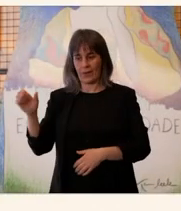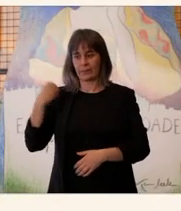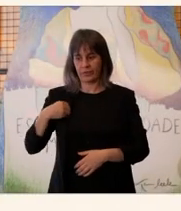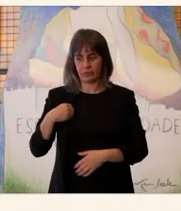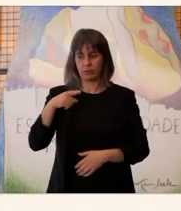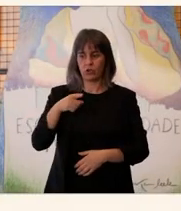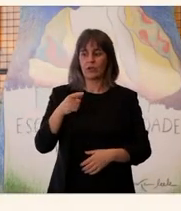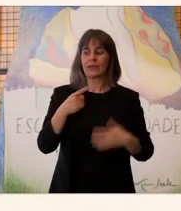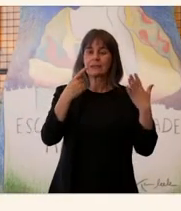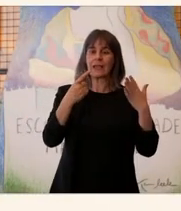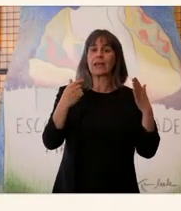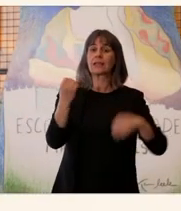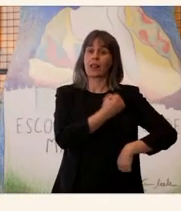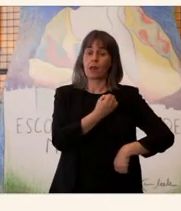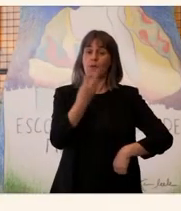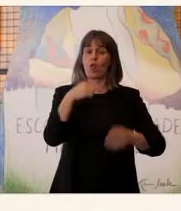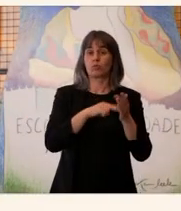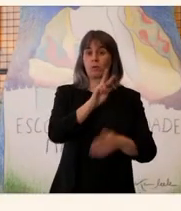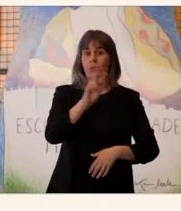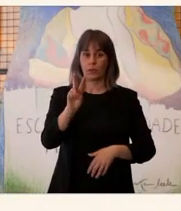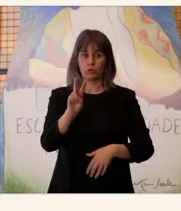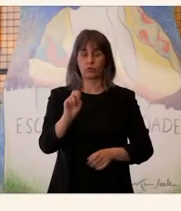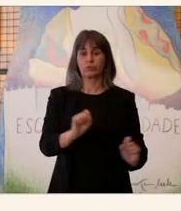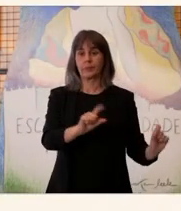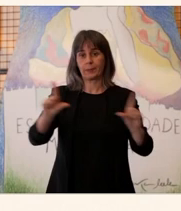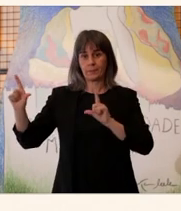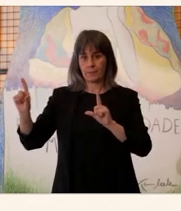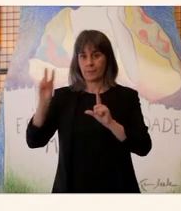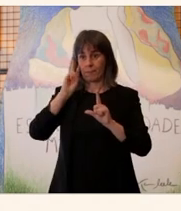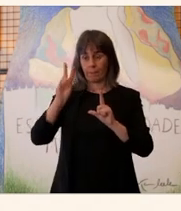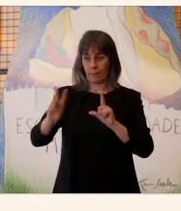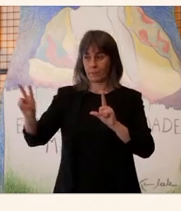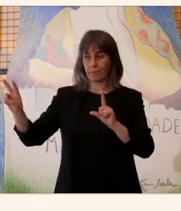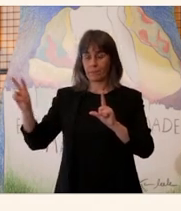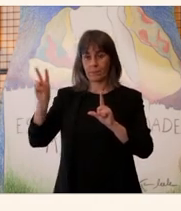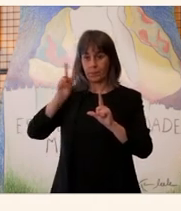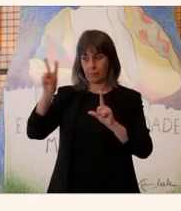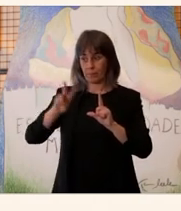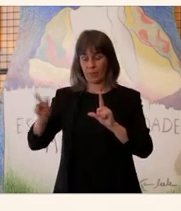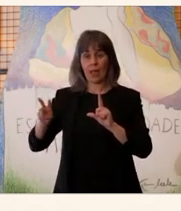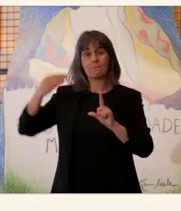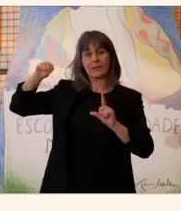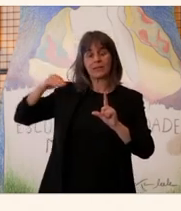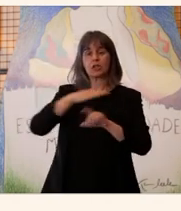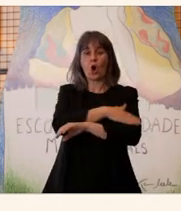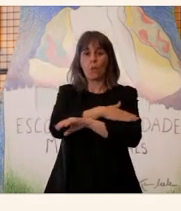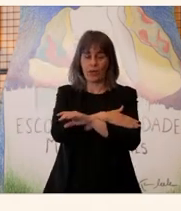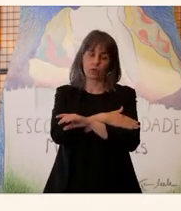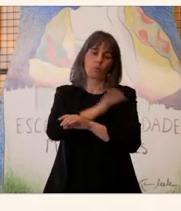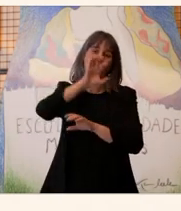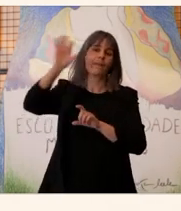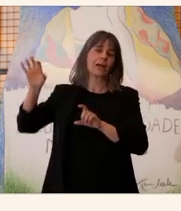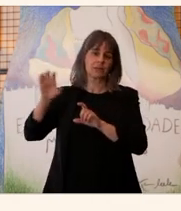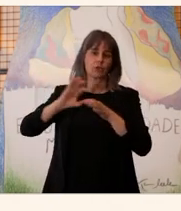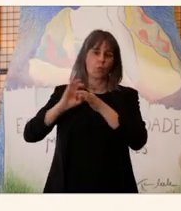6 de diciembre de 2022 evidentemente son presidentes del gobierno de la Unión Europea del país miembro de la Unión